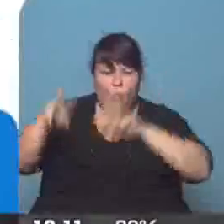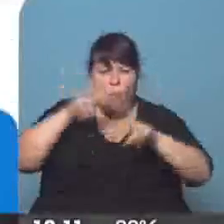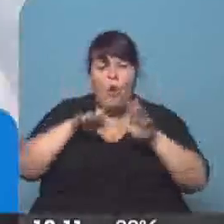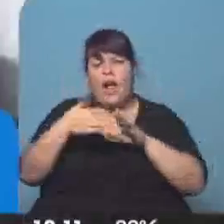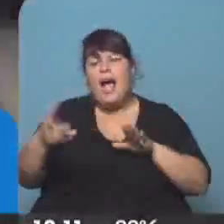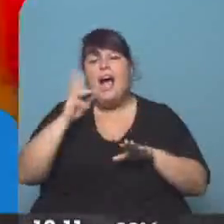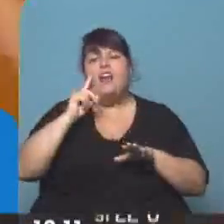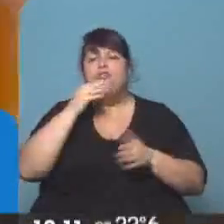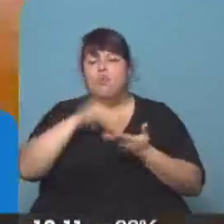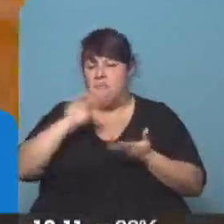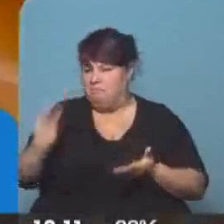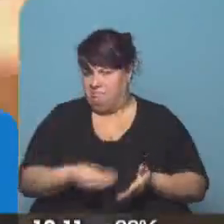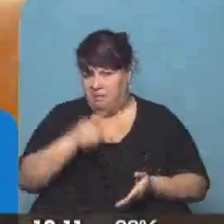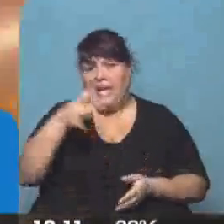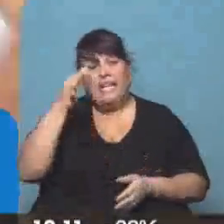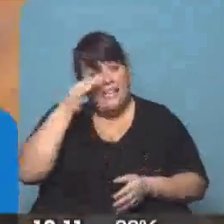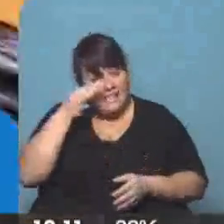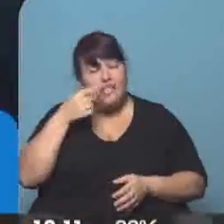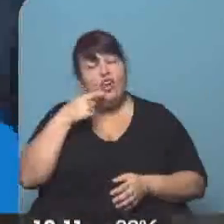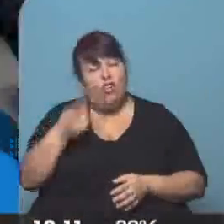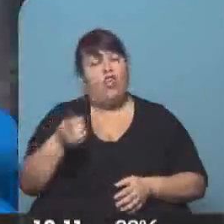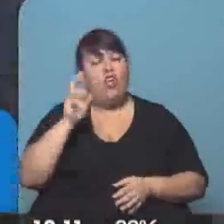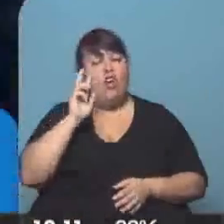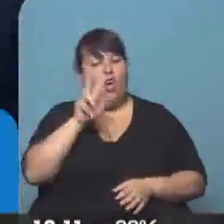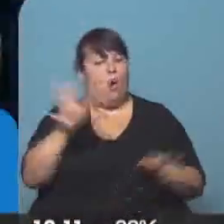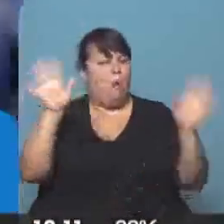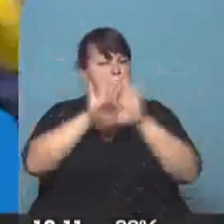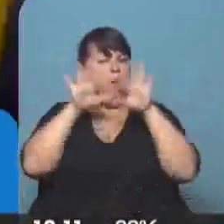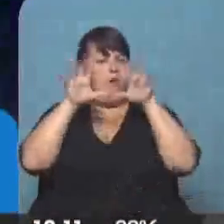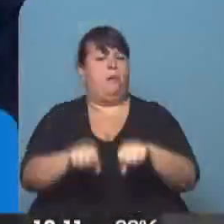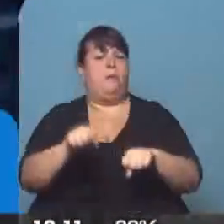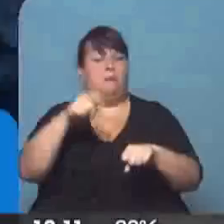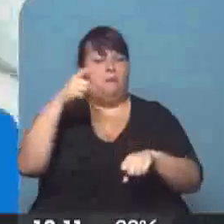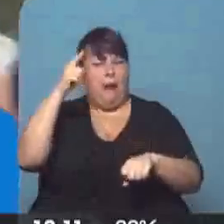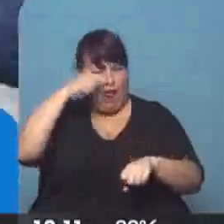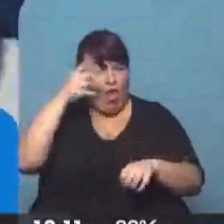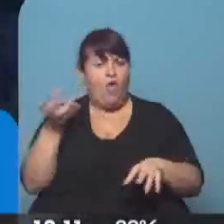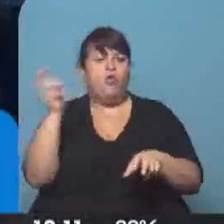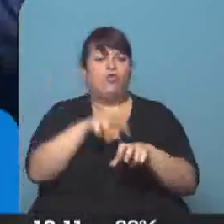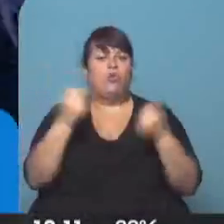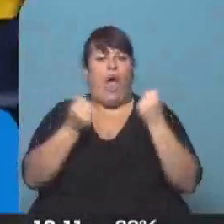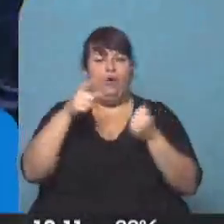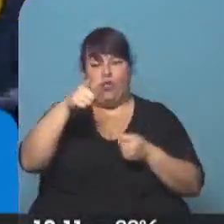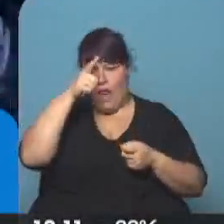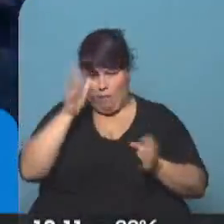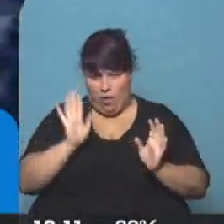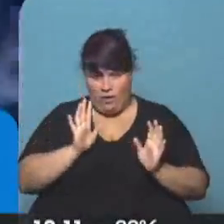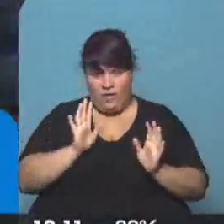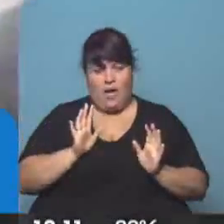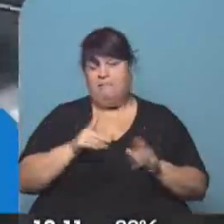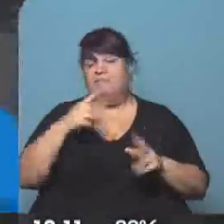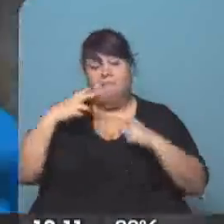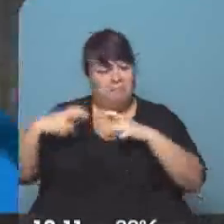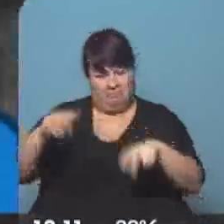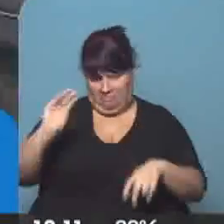vera del río Chubut, donde testigos señalaron que fue interceptado Maldonado y subido a un móvil de la fuerza. Dio negativo